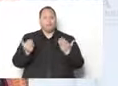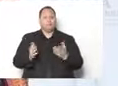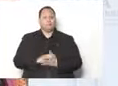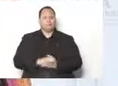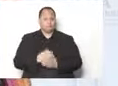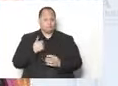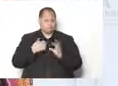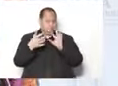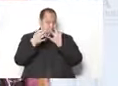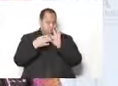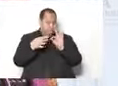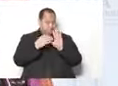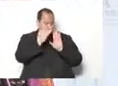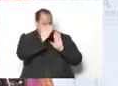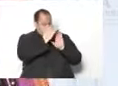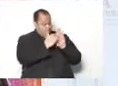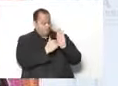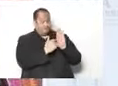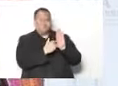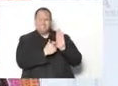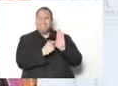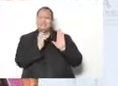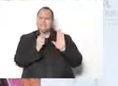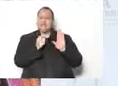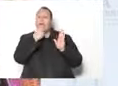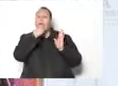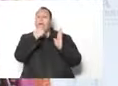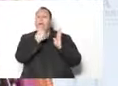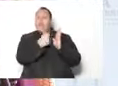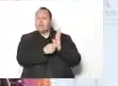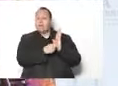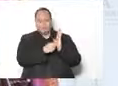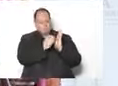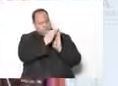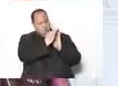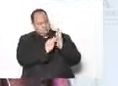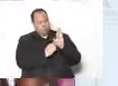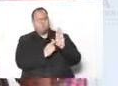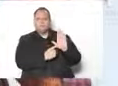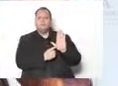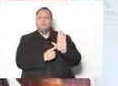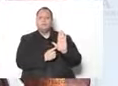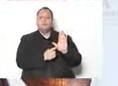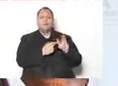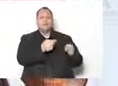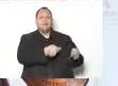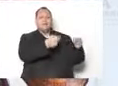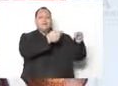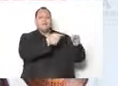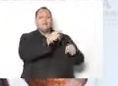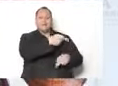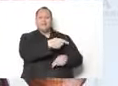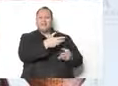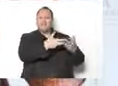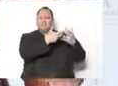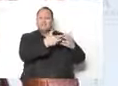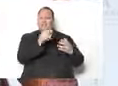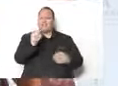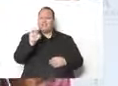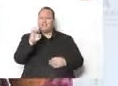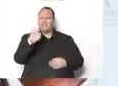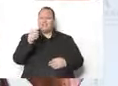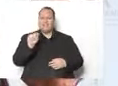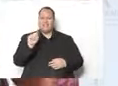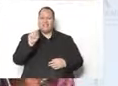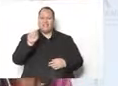permitir leer la carta que nos hizo llegar la empresa Next Energy